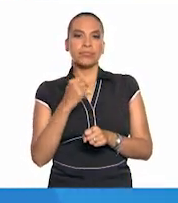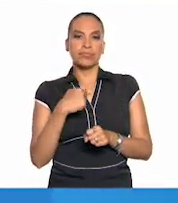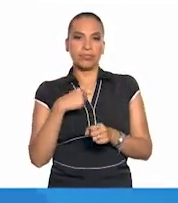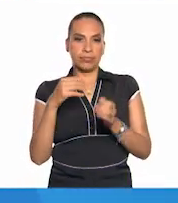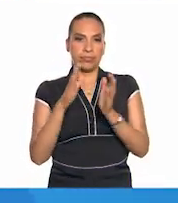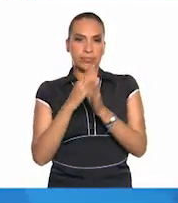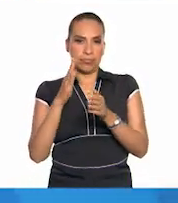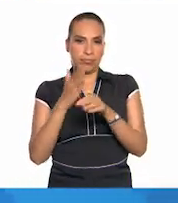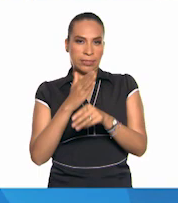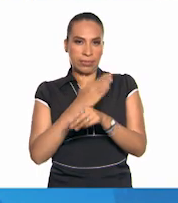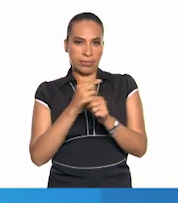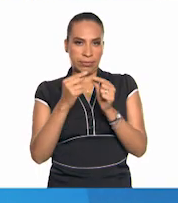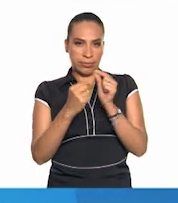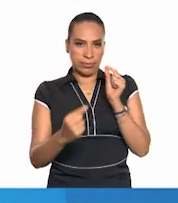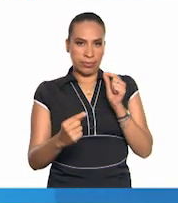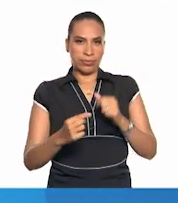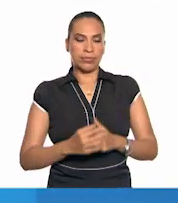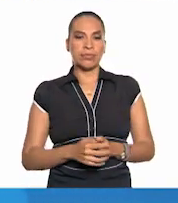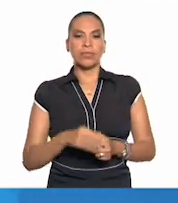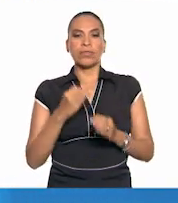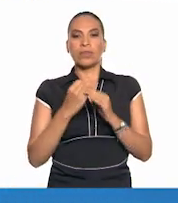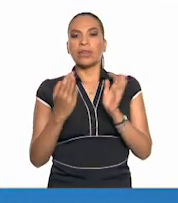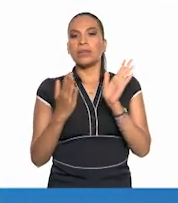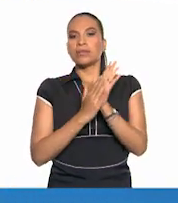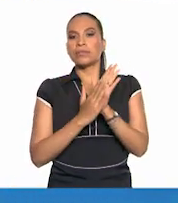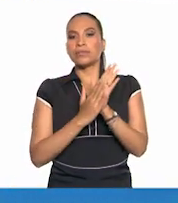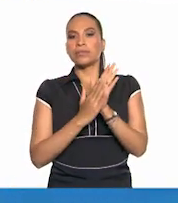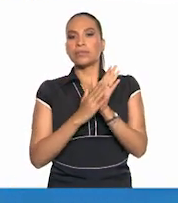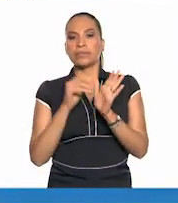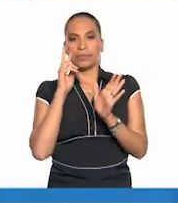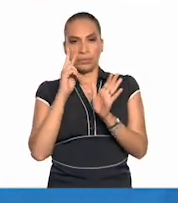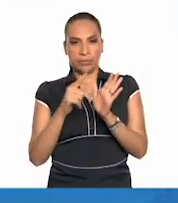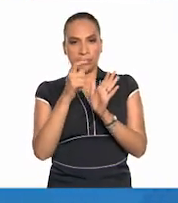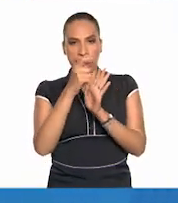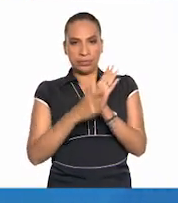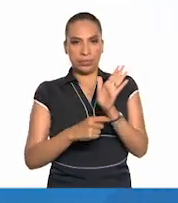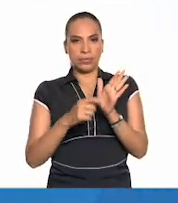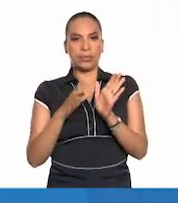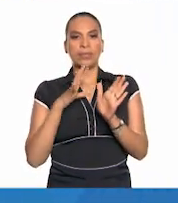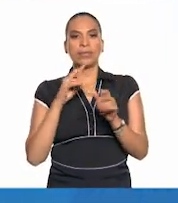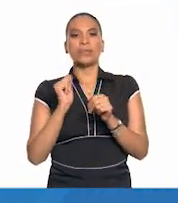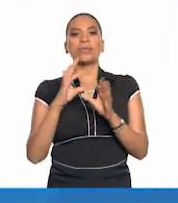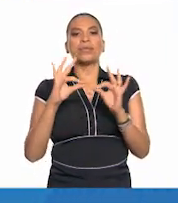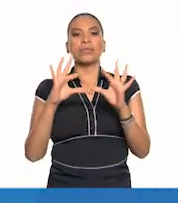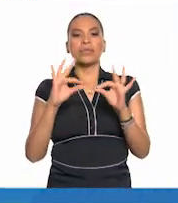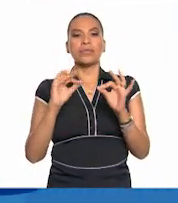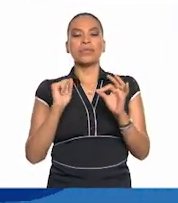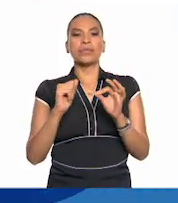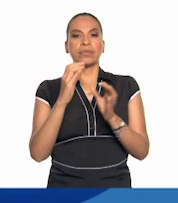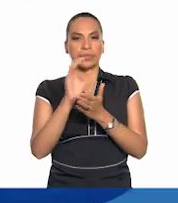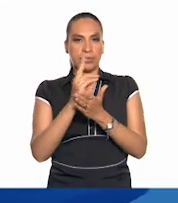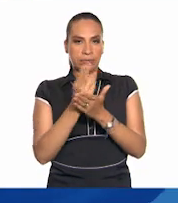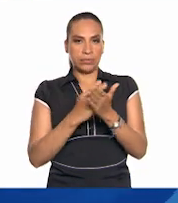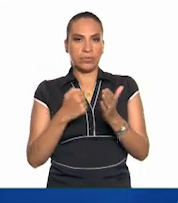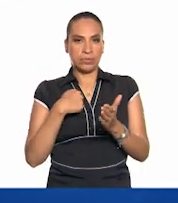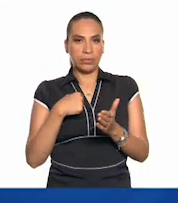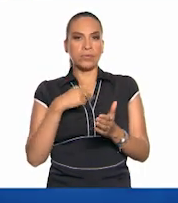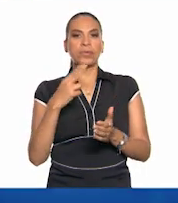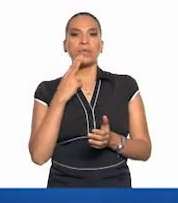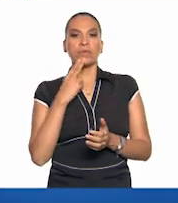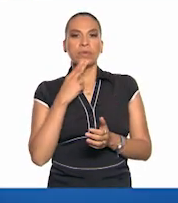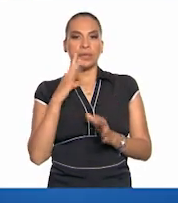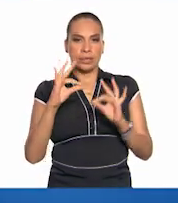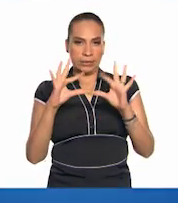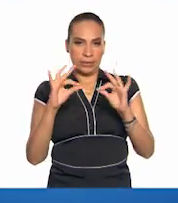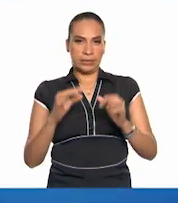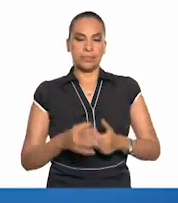mi palito de paleta. Lo voy a pegar en el personaje con pegamento o con cinta. Yo voy a usar